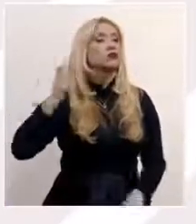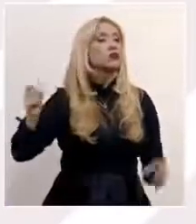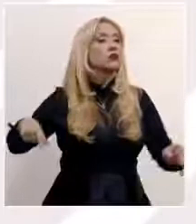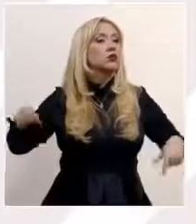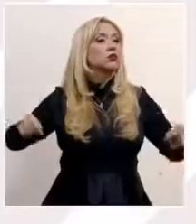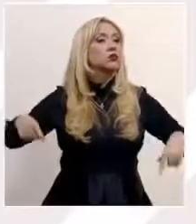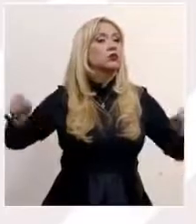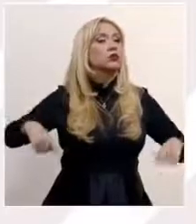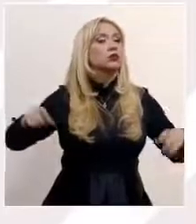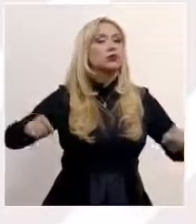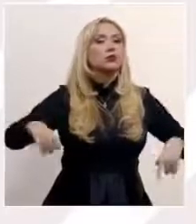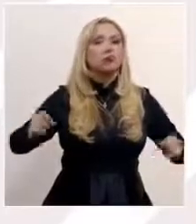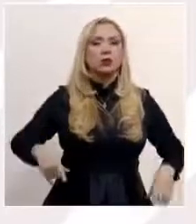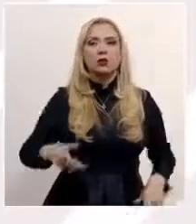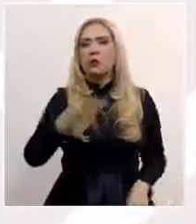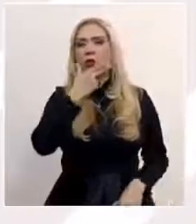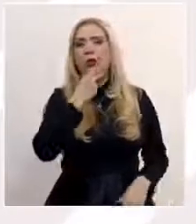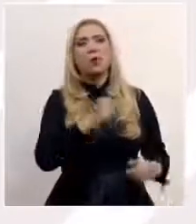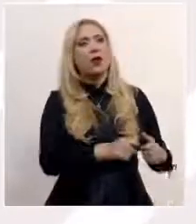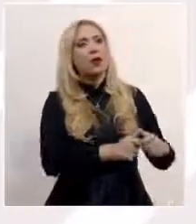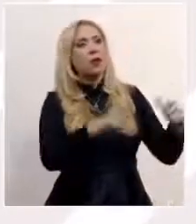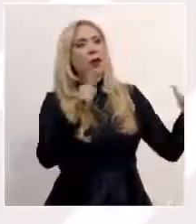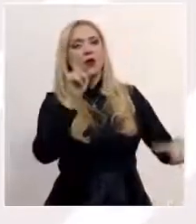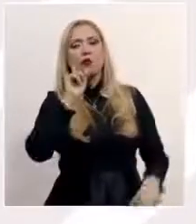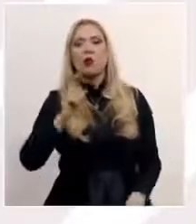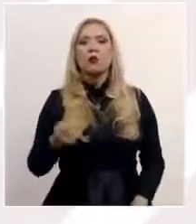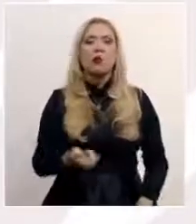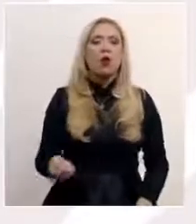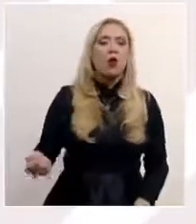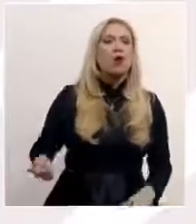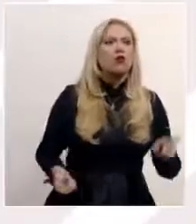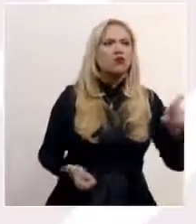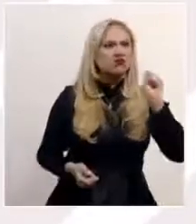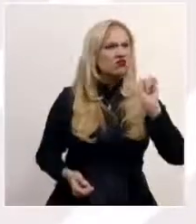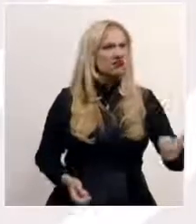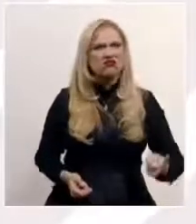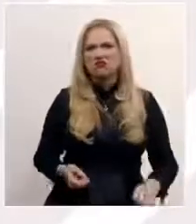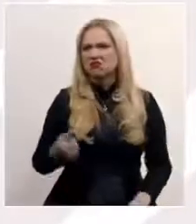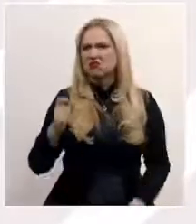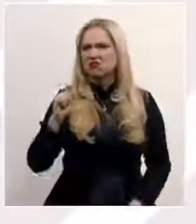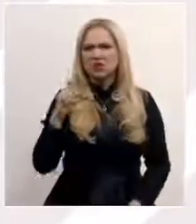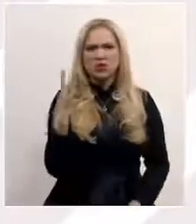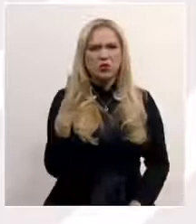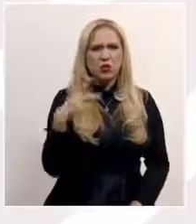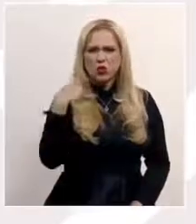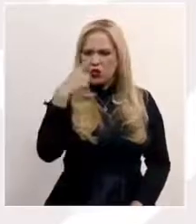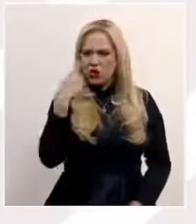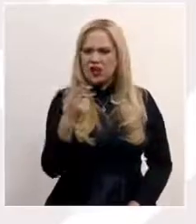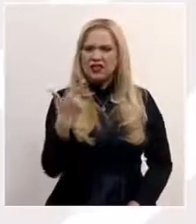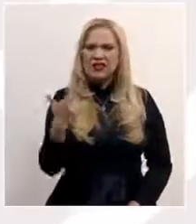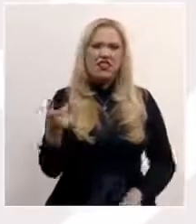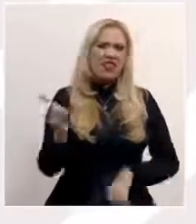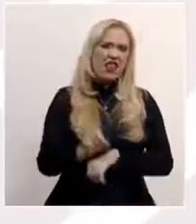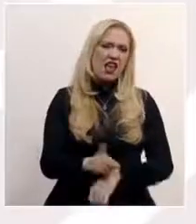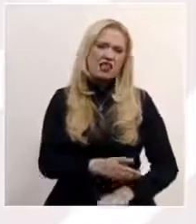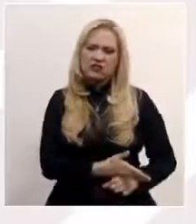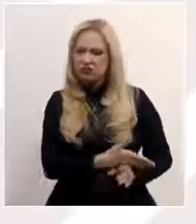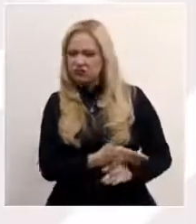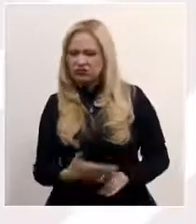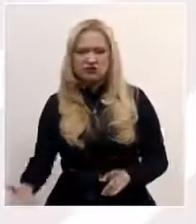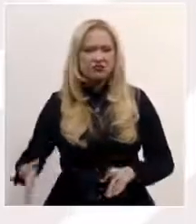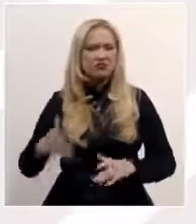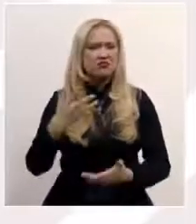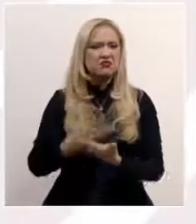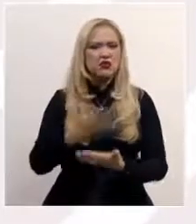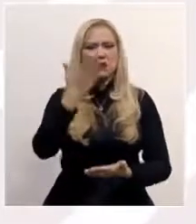antes predominaban los hombres, que estaban dispuestos a dedicar 24/7 su tiempo al espacio laboral porque había una mujer